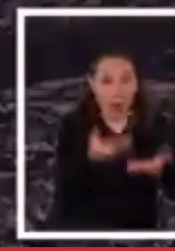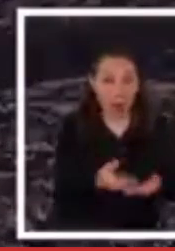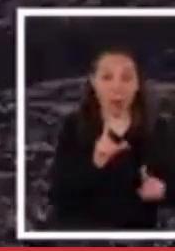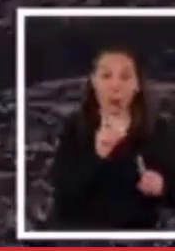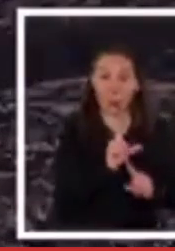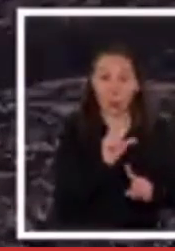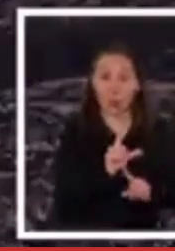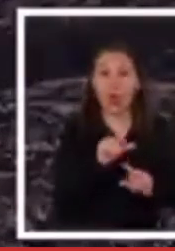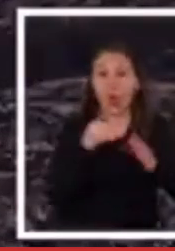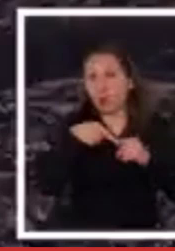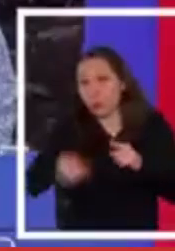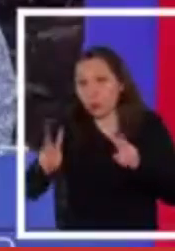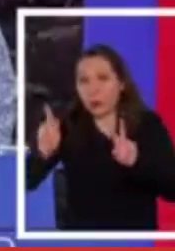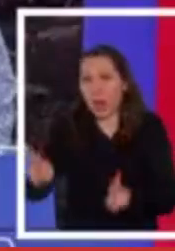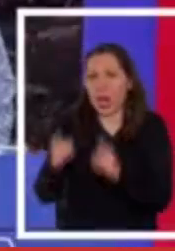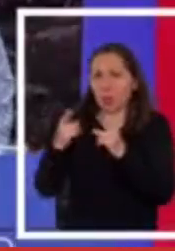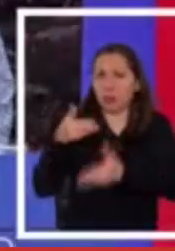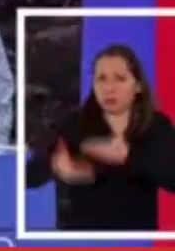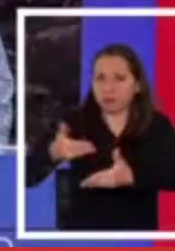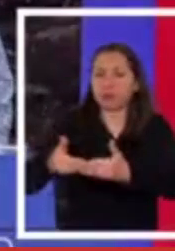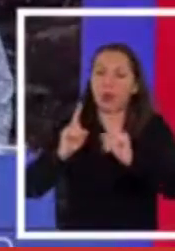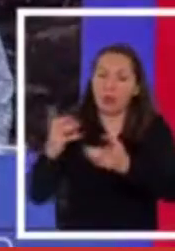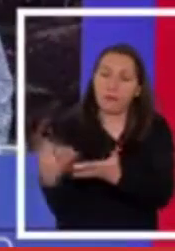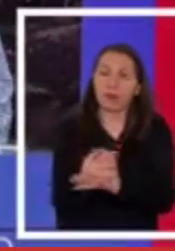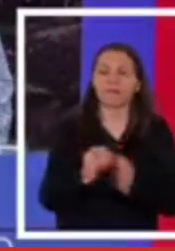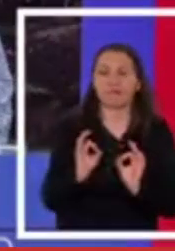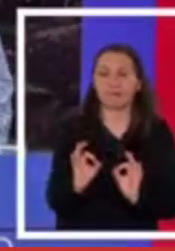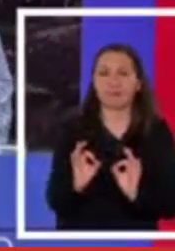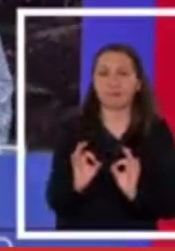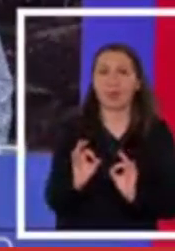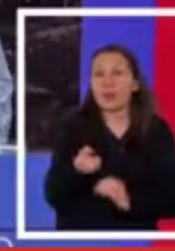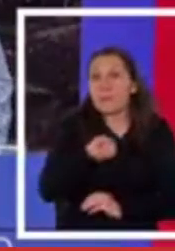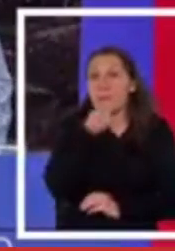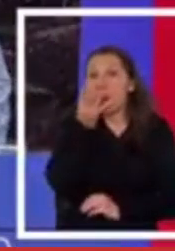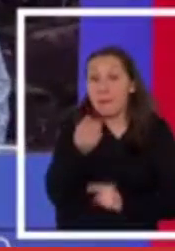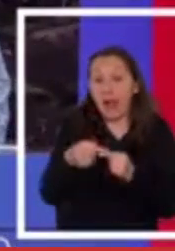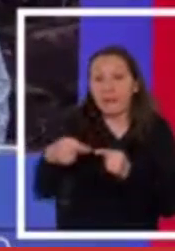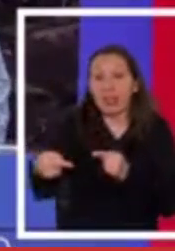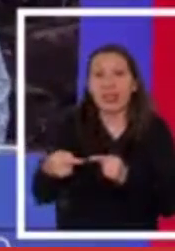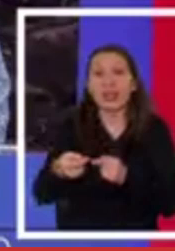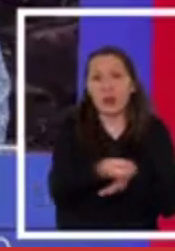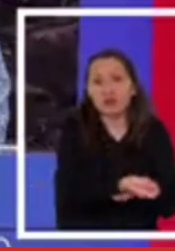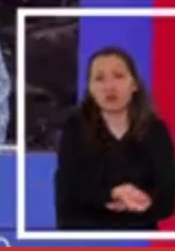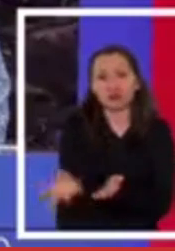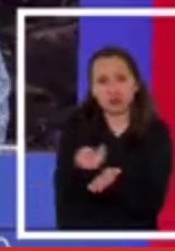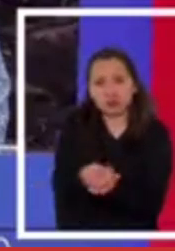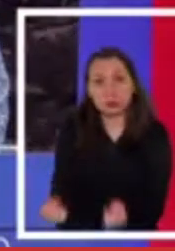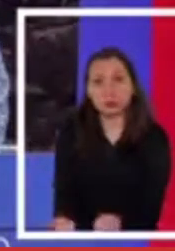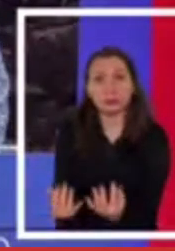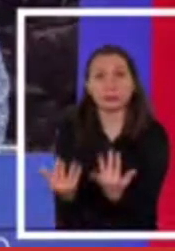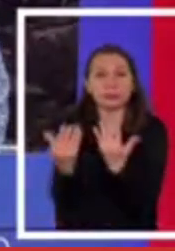en julio y lo otro es la recuperación más fuerte que tenemos que lograr Por cierto es la Primavera porque son cultivos fundamentales